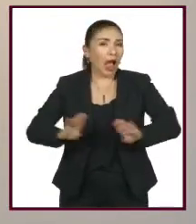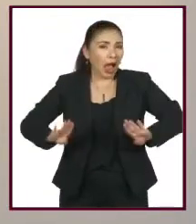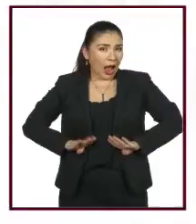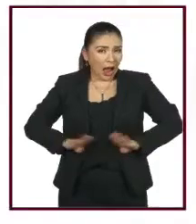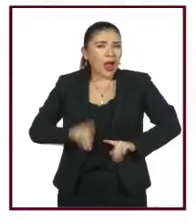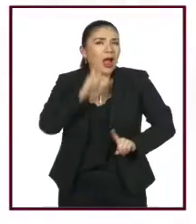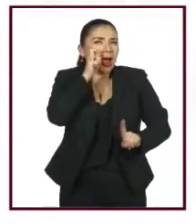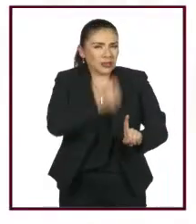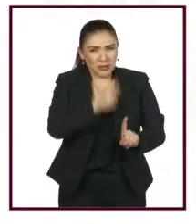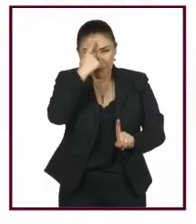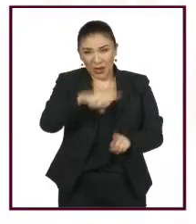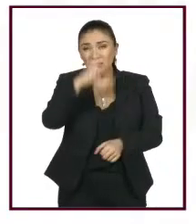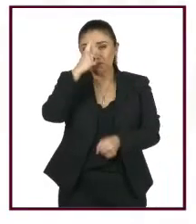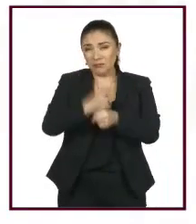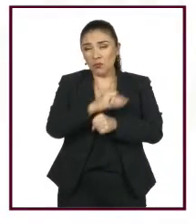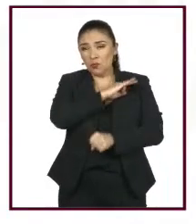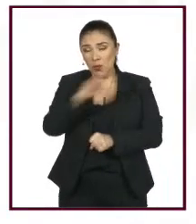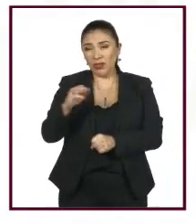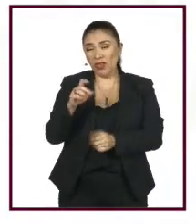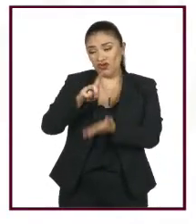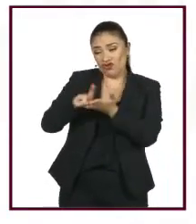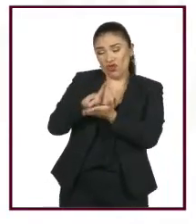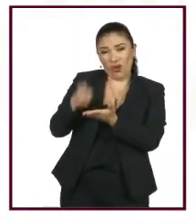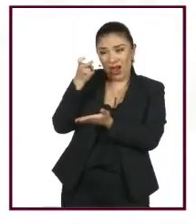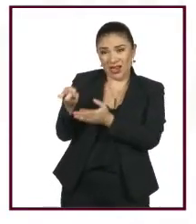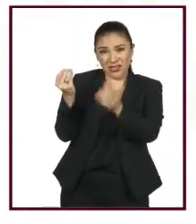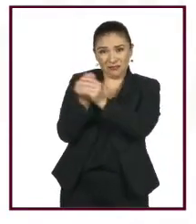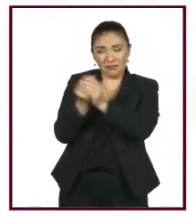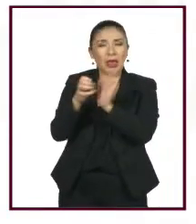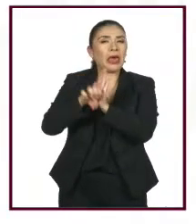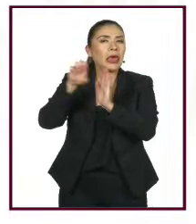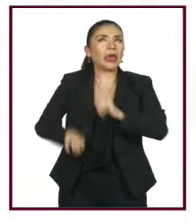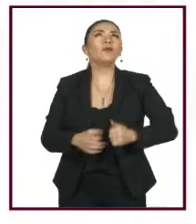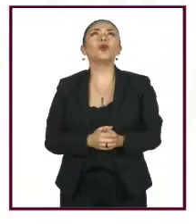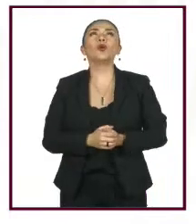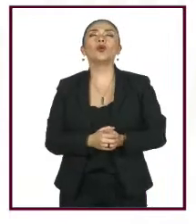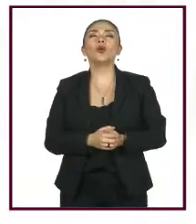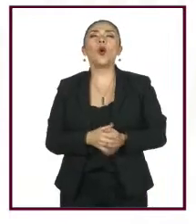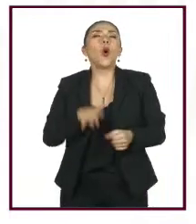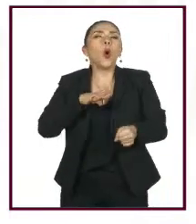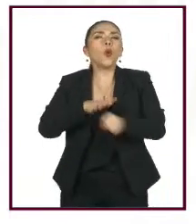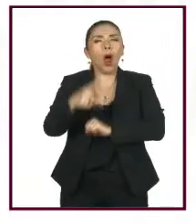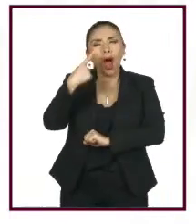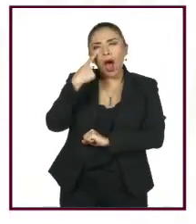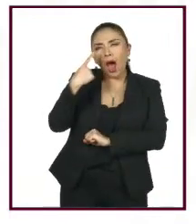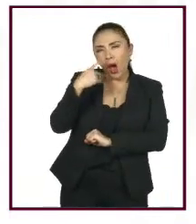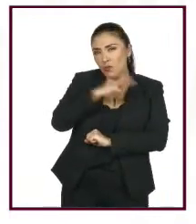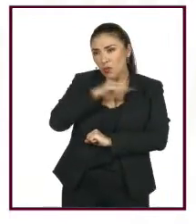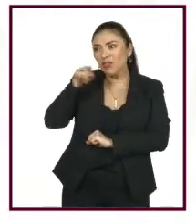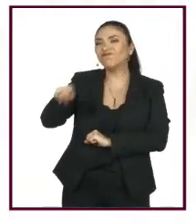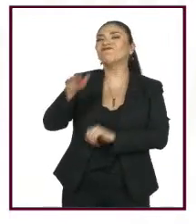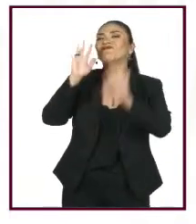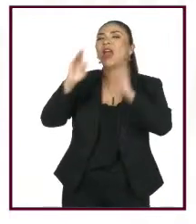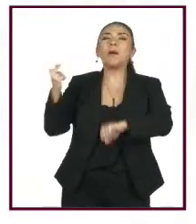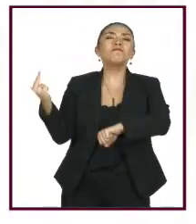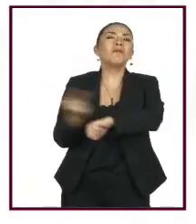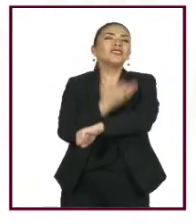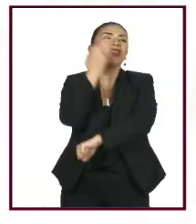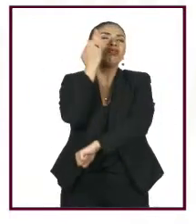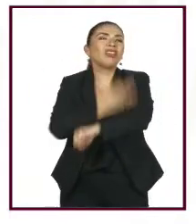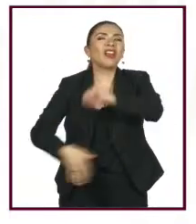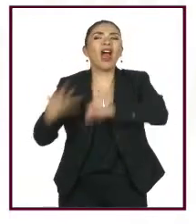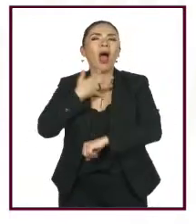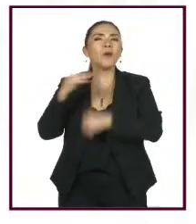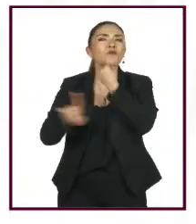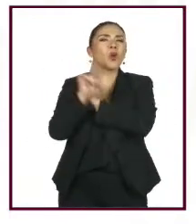en el cual se le da prioridad a esta sustancia, por ejemplo, los criterios para determinar si hay un trastorno por un consumo de una